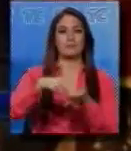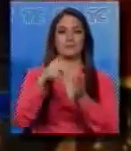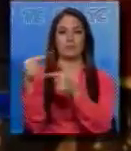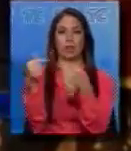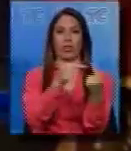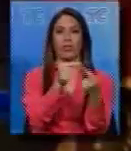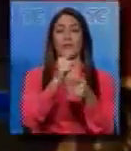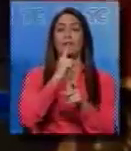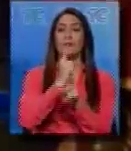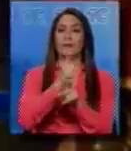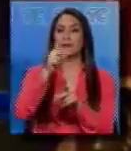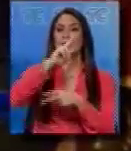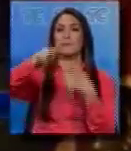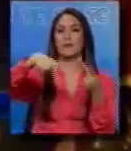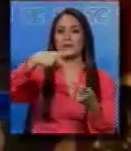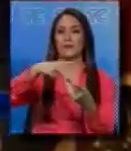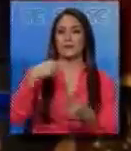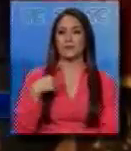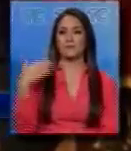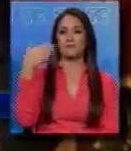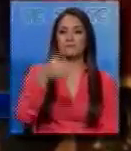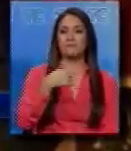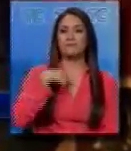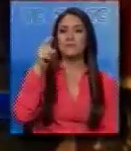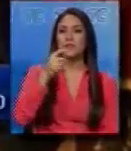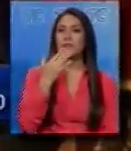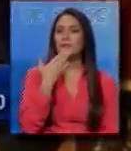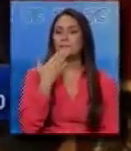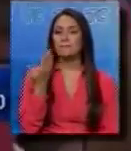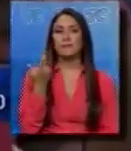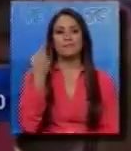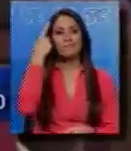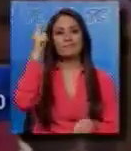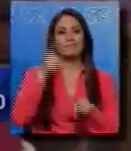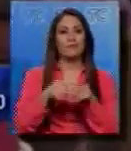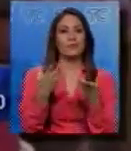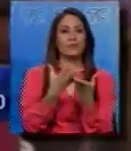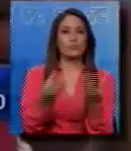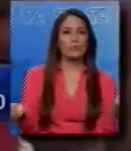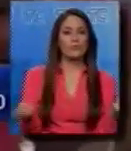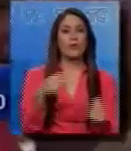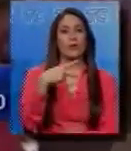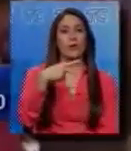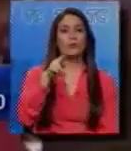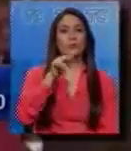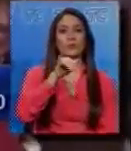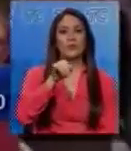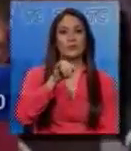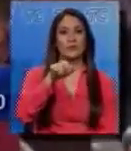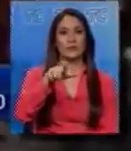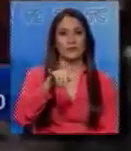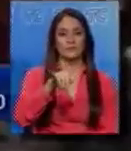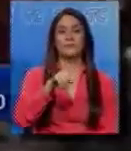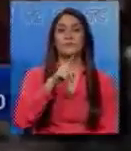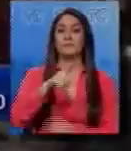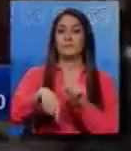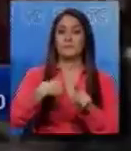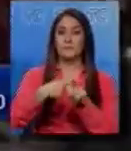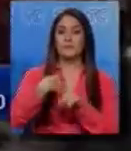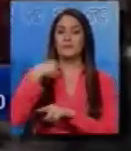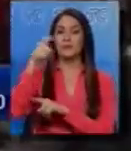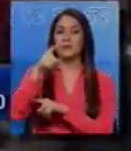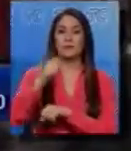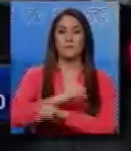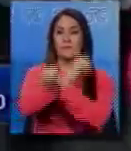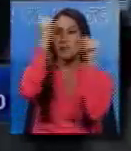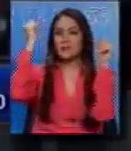la prefectura, definitivamente dar solución a este problema limítrofe entre el cantón Salcedo y Pujilí. El apoyo para los alcaldes se evidenció desde